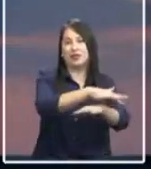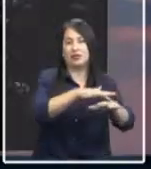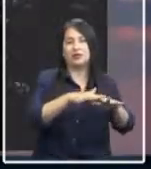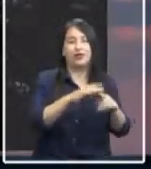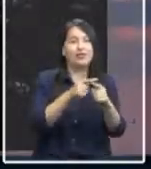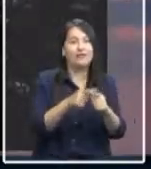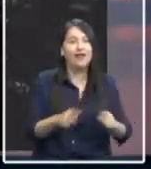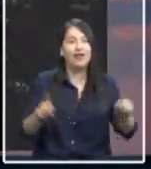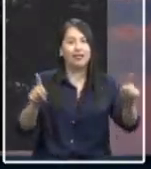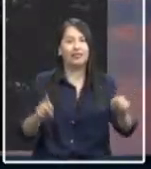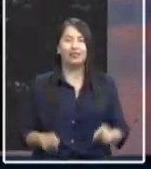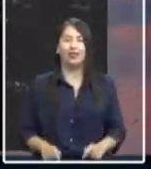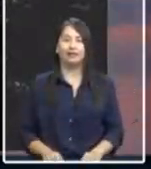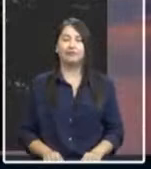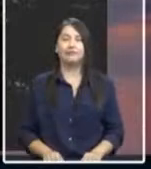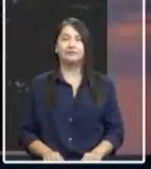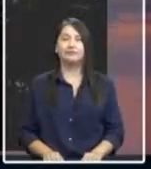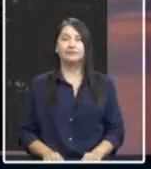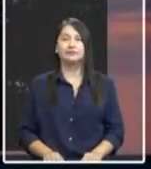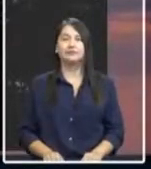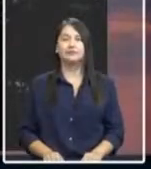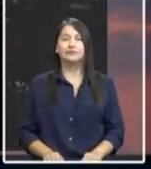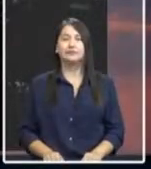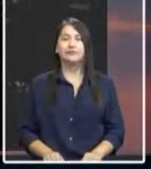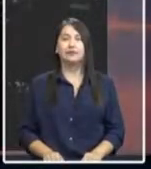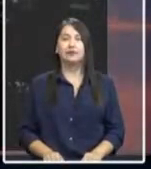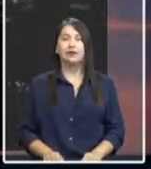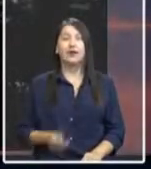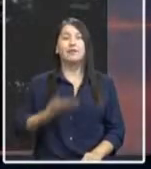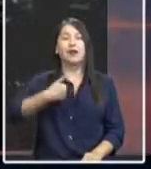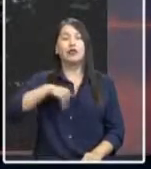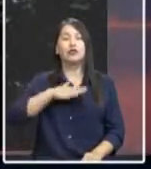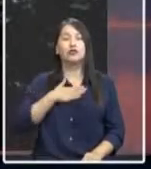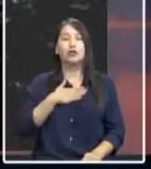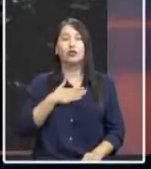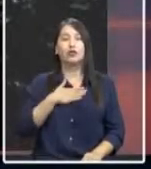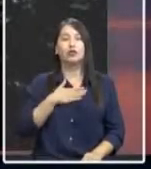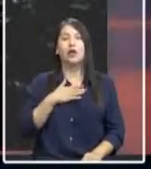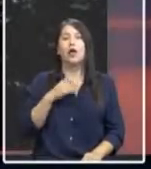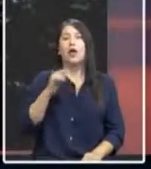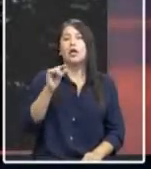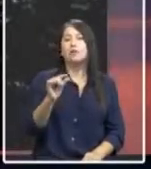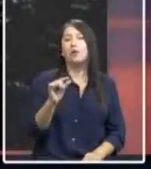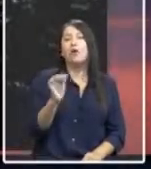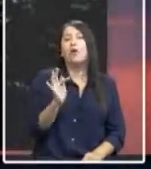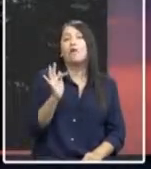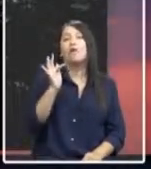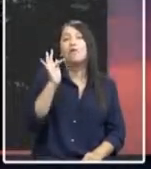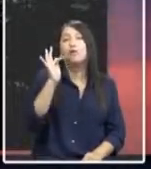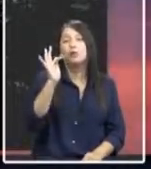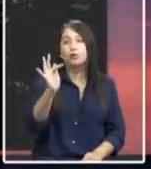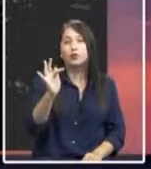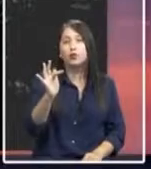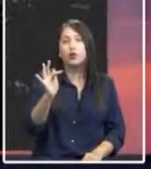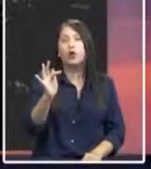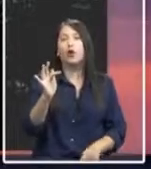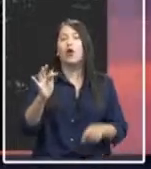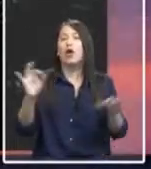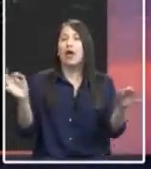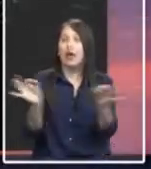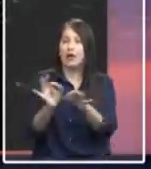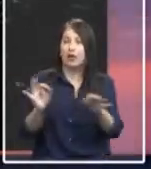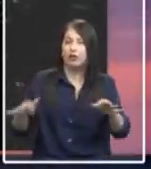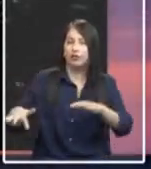una pequeña número de futuros posibles, de contextos futuros posibles